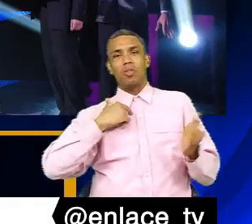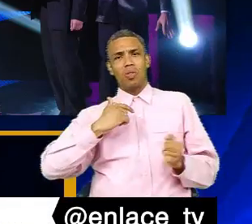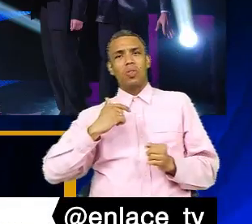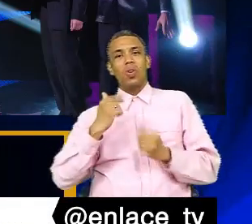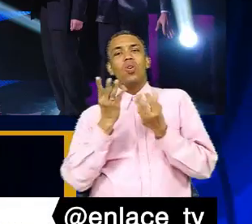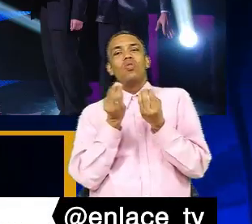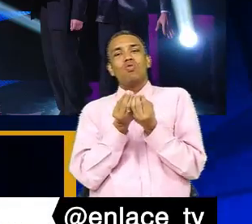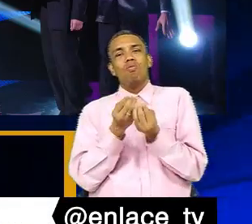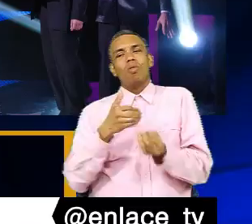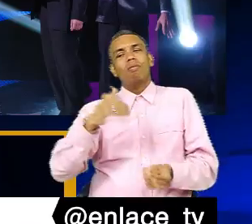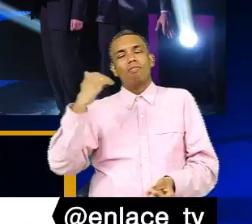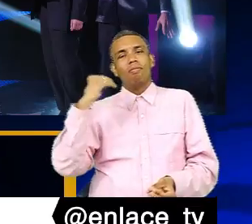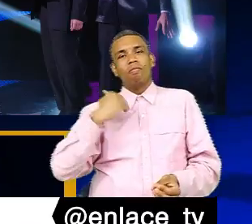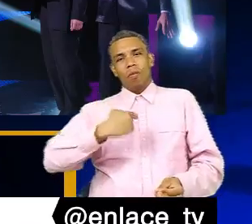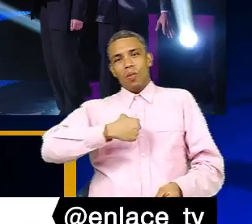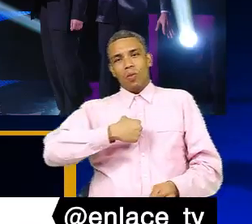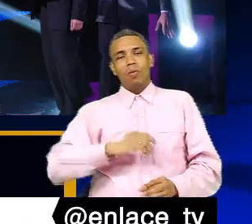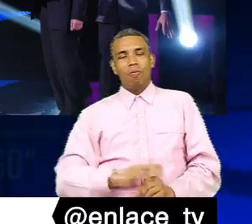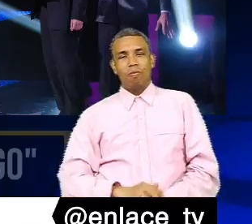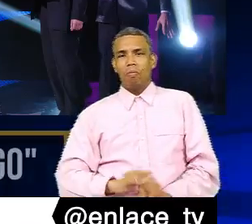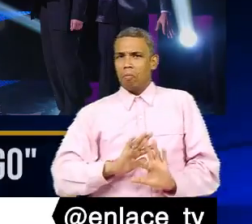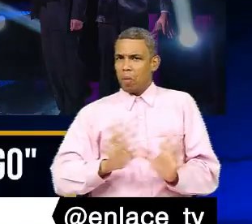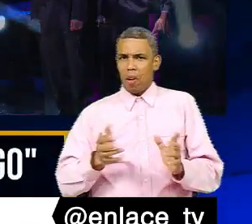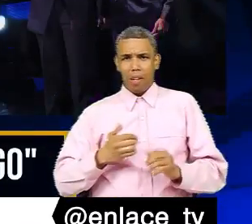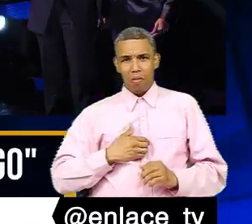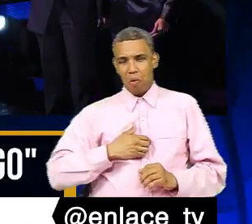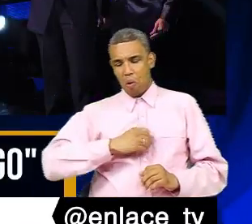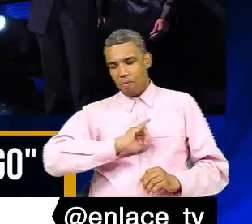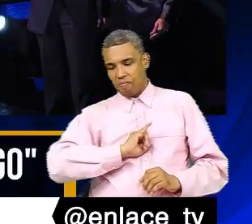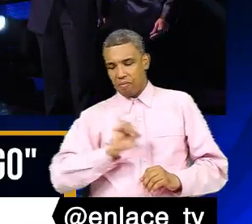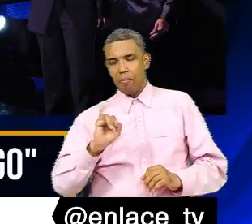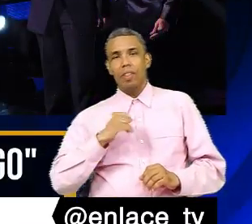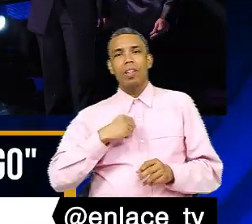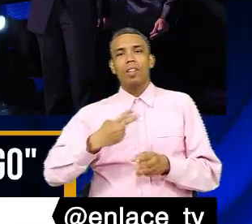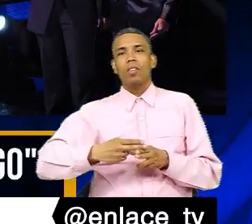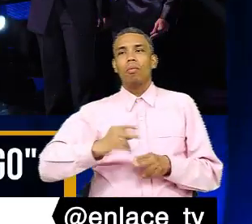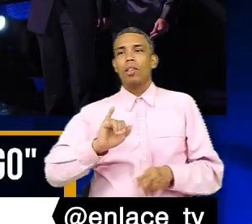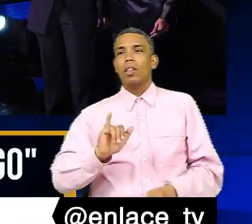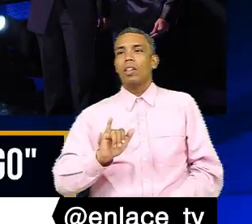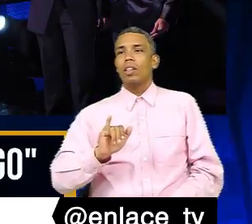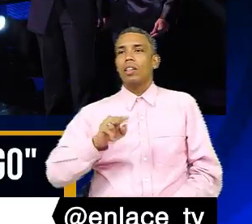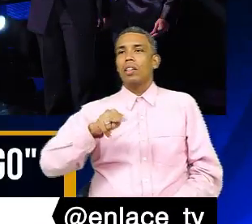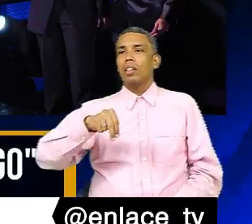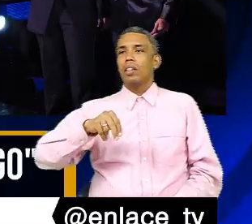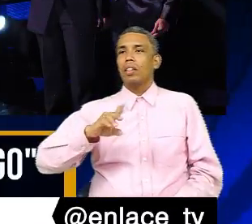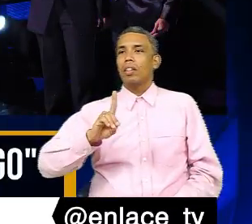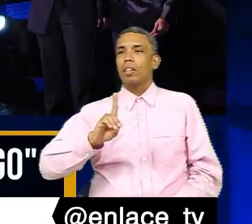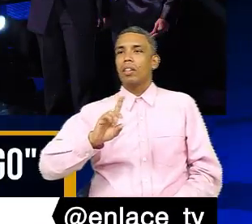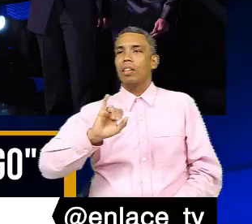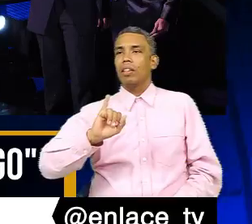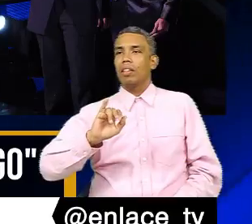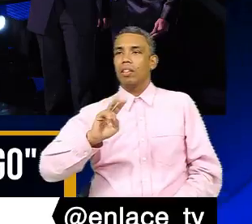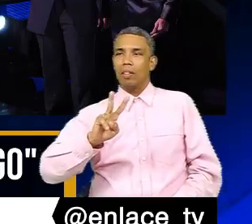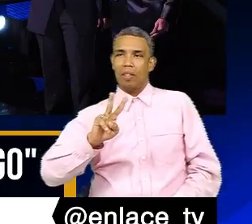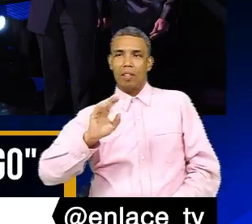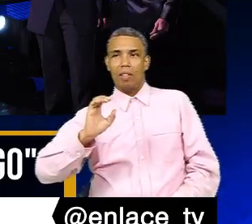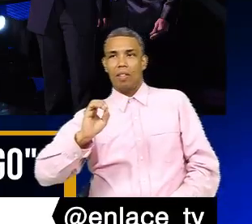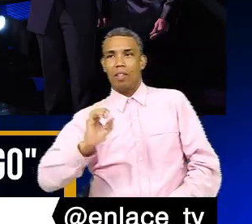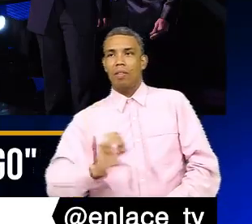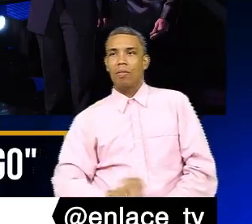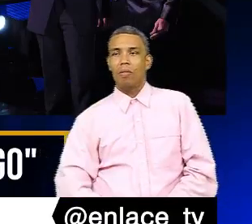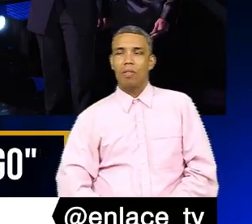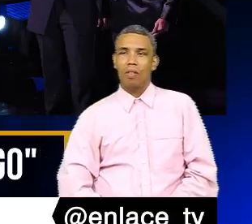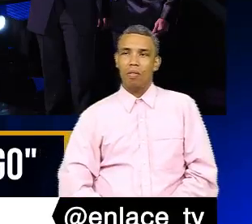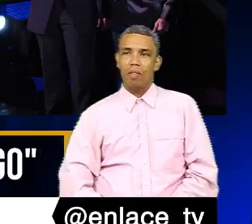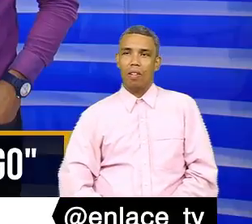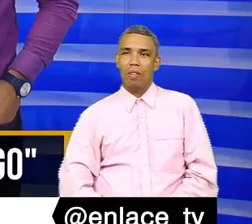ese gran grupo en aquel entonces. Y digo, bueno, Andreo, hablábamos lo del proceso, pero después de esa experiencia